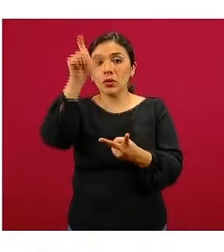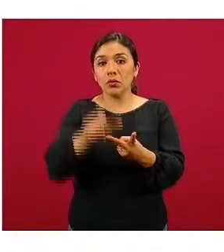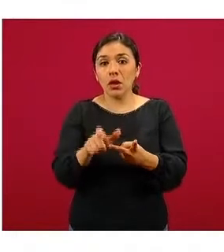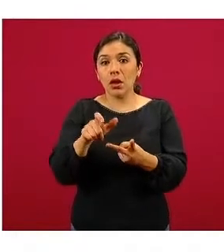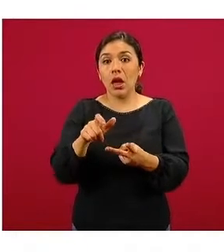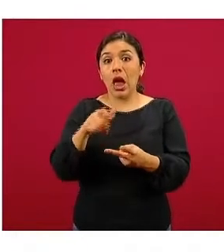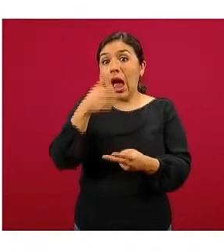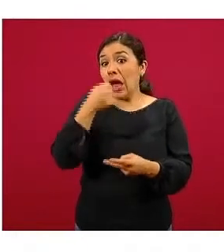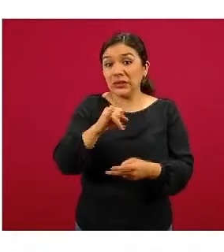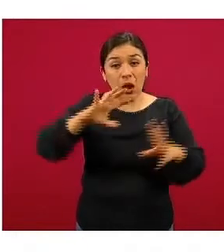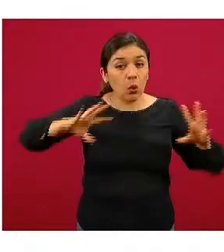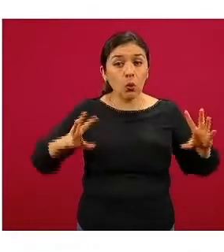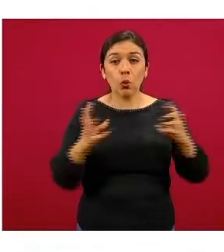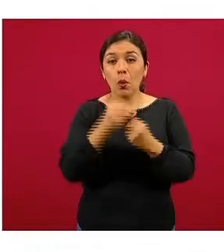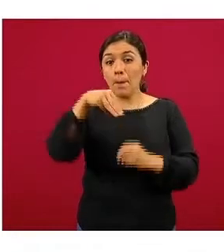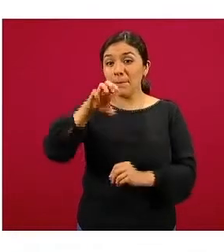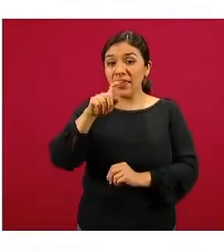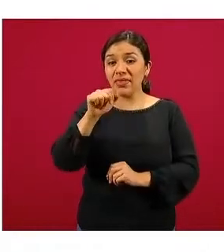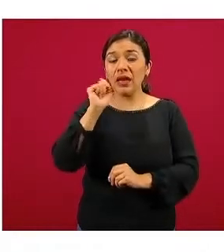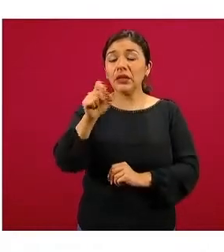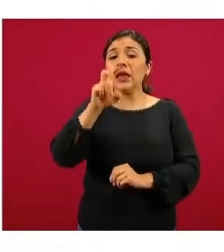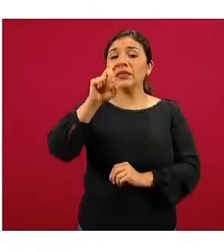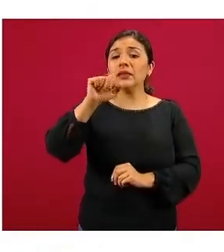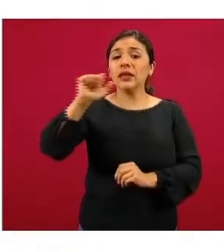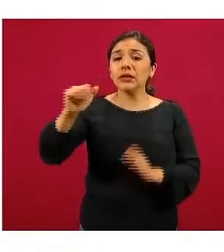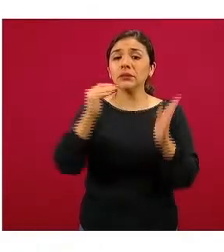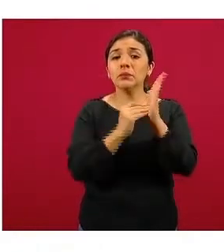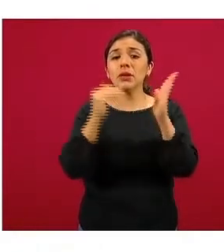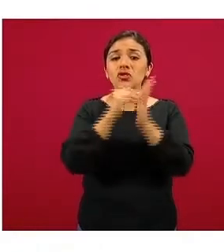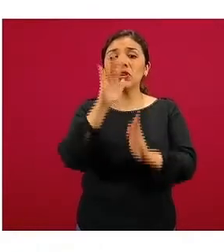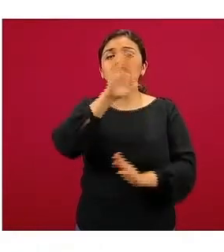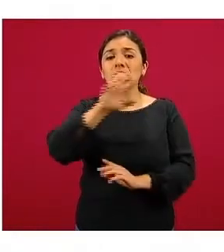meta nacional total son estos